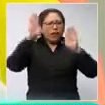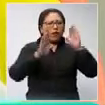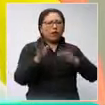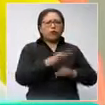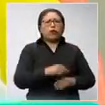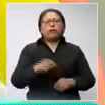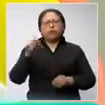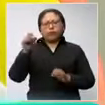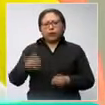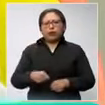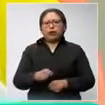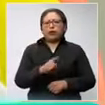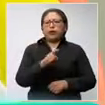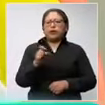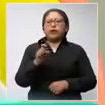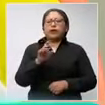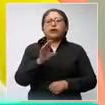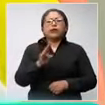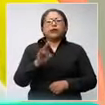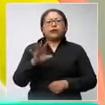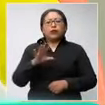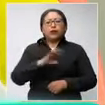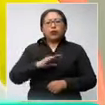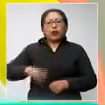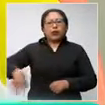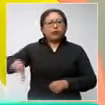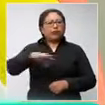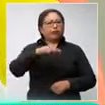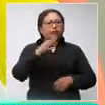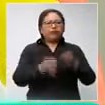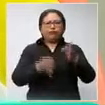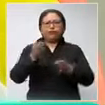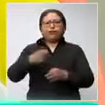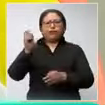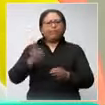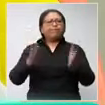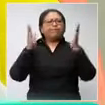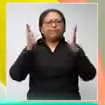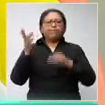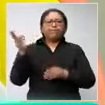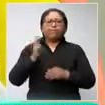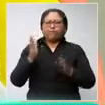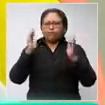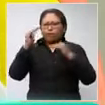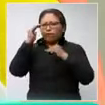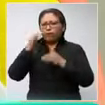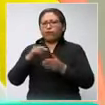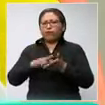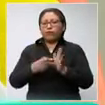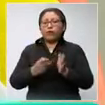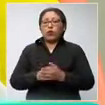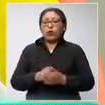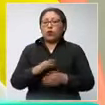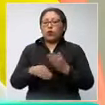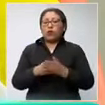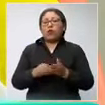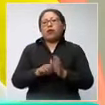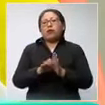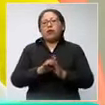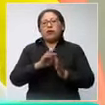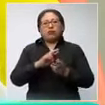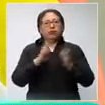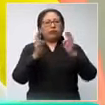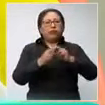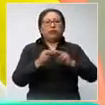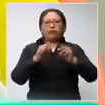175 municipios que no tienen justicia, que hay que escuchar a todos. Pero escuchar no implica que todo entre en la reforma. Vamos